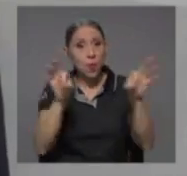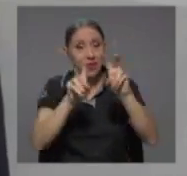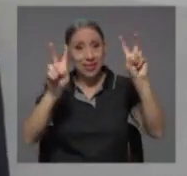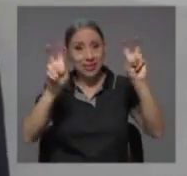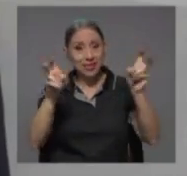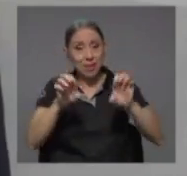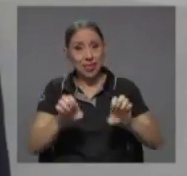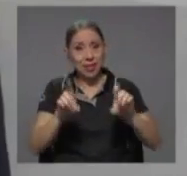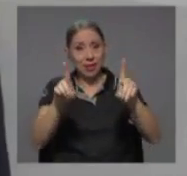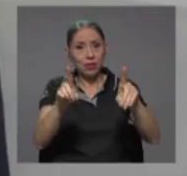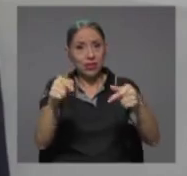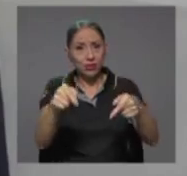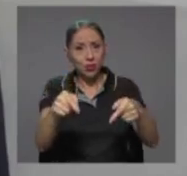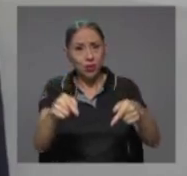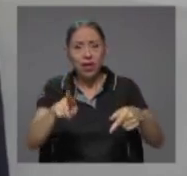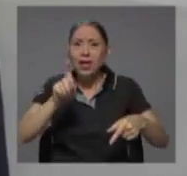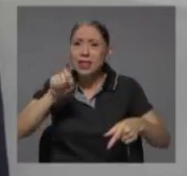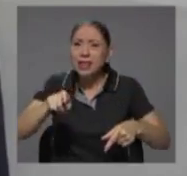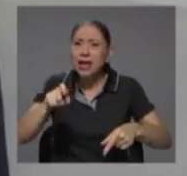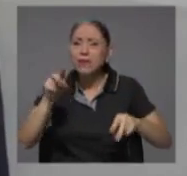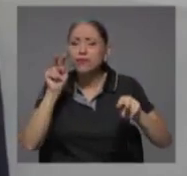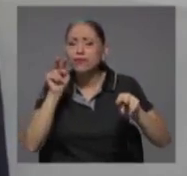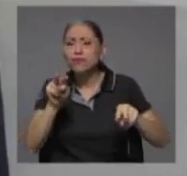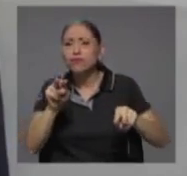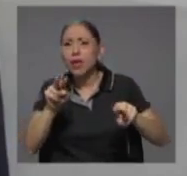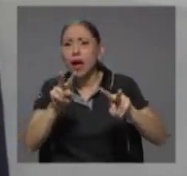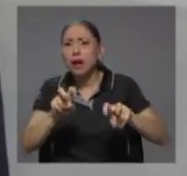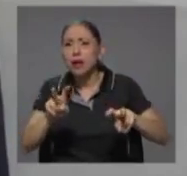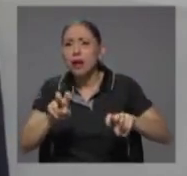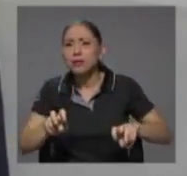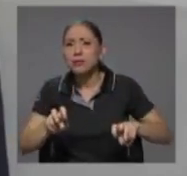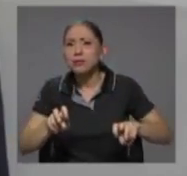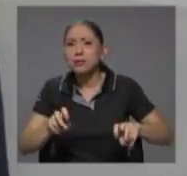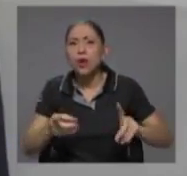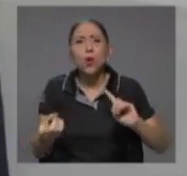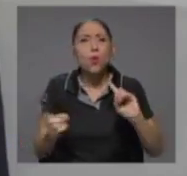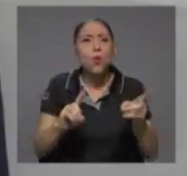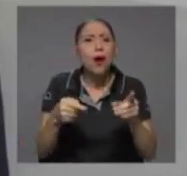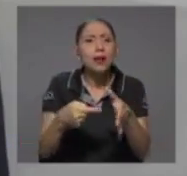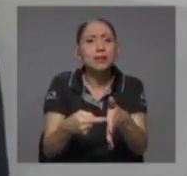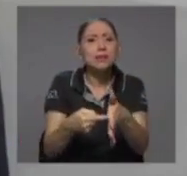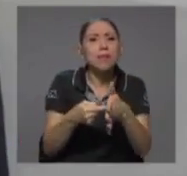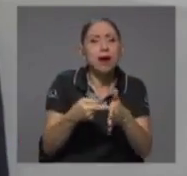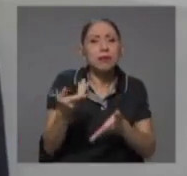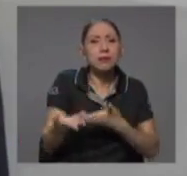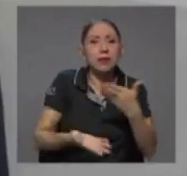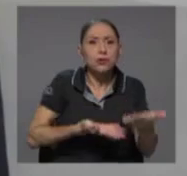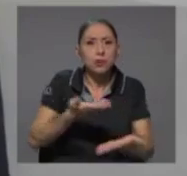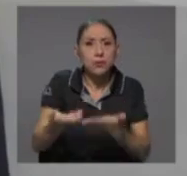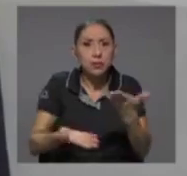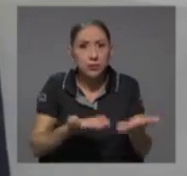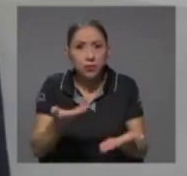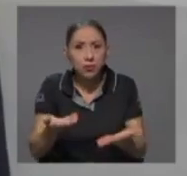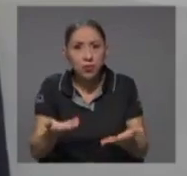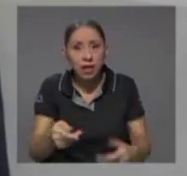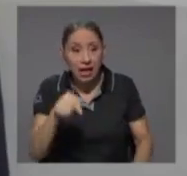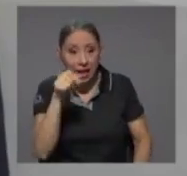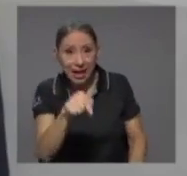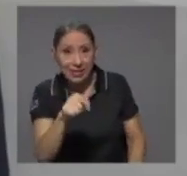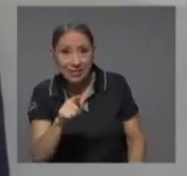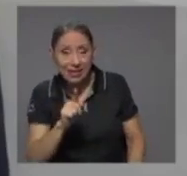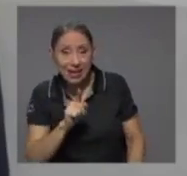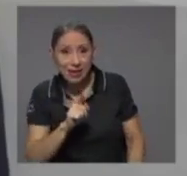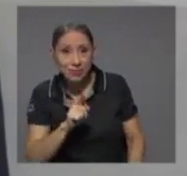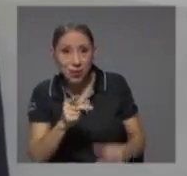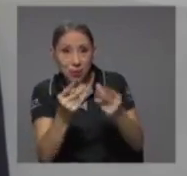un análisis de, bueno, de cuáles son las demandas de los servicios y si realmente este presupuesto va a